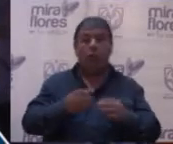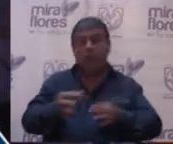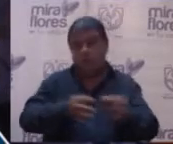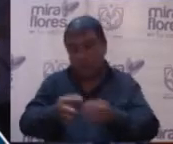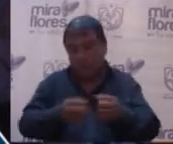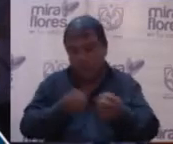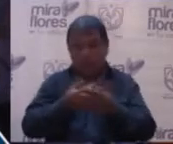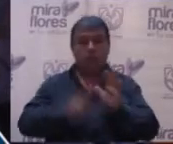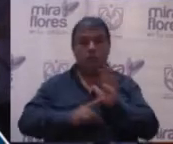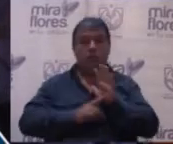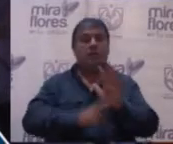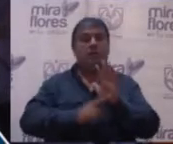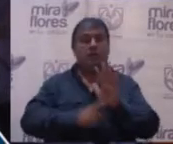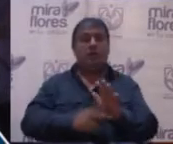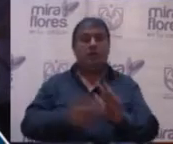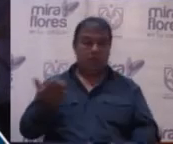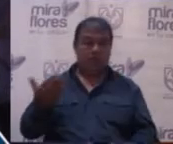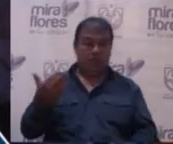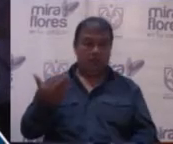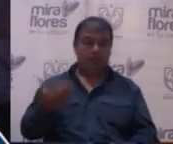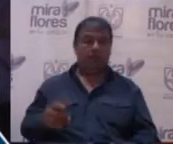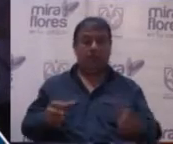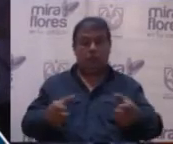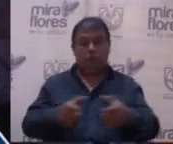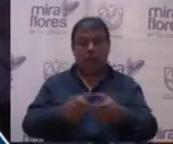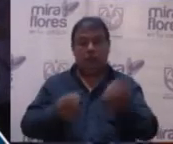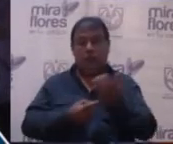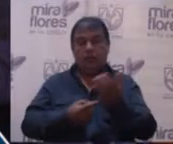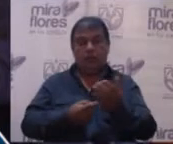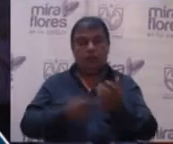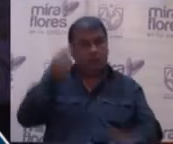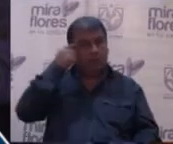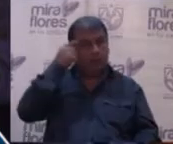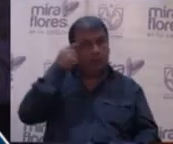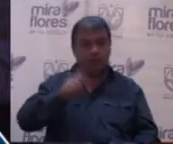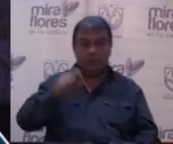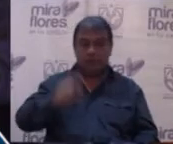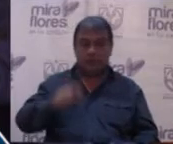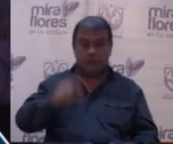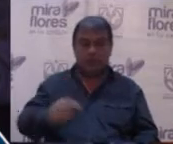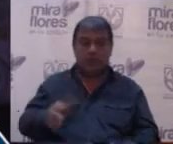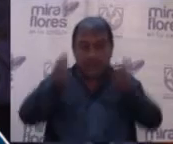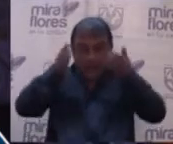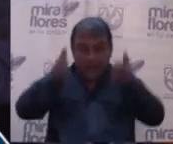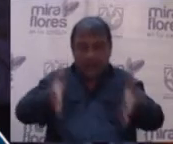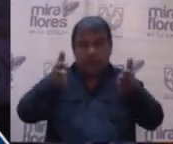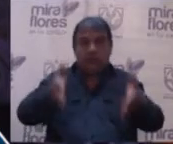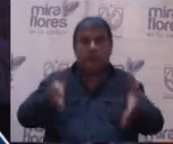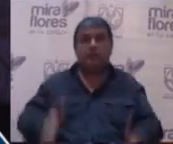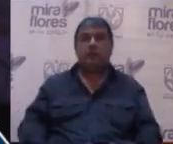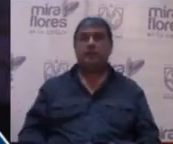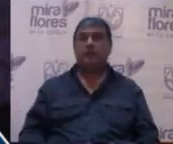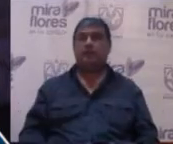nuestro representante en el comité técnico. Pensamos que la necesidad debe atenderse